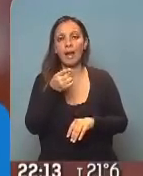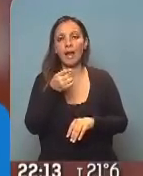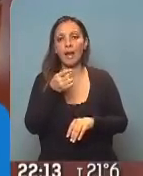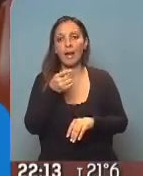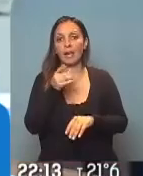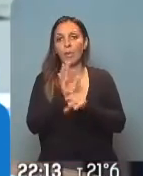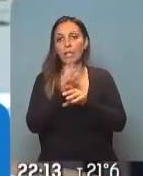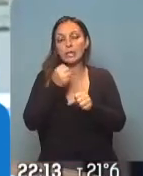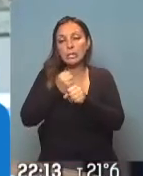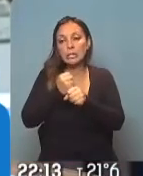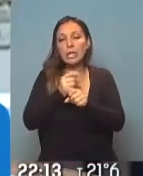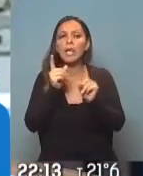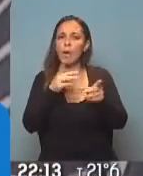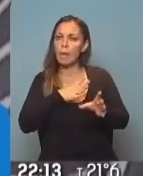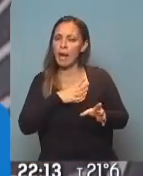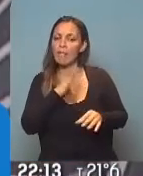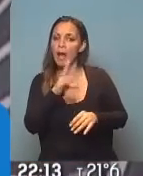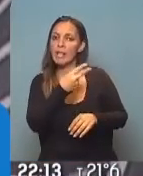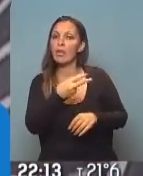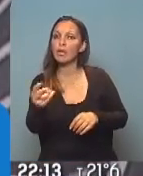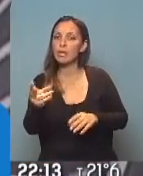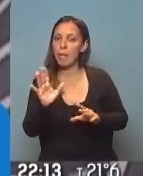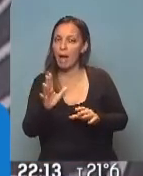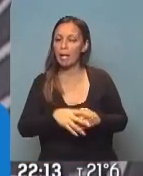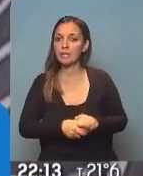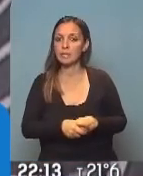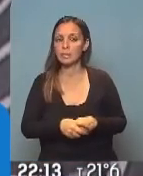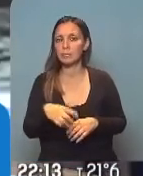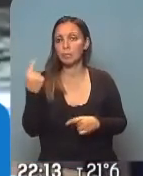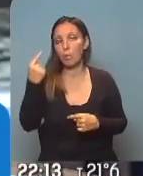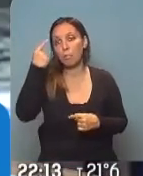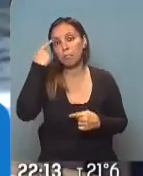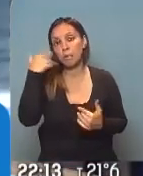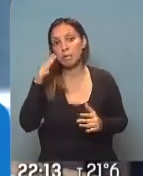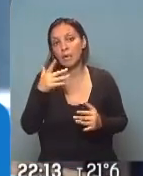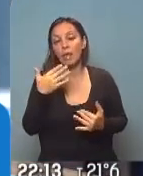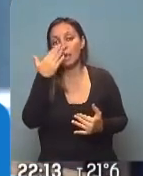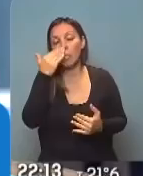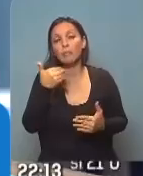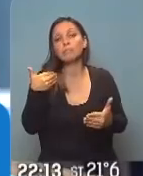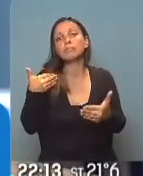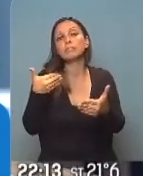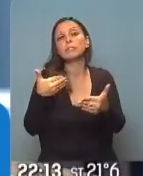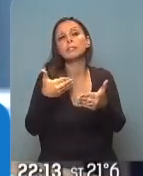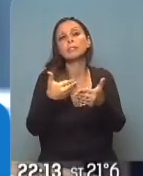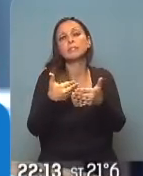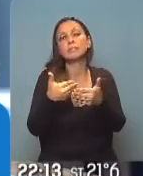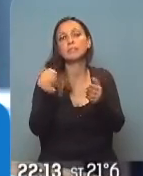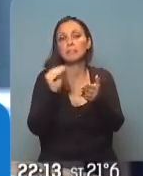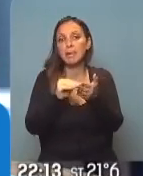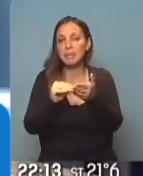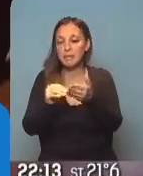del Faltan dos largas semanas todavía en ese sentido. Uno podría pensar que nos podemos llegar a encontrar aún con más